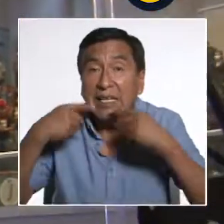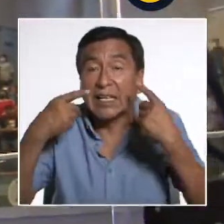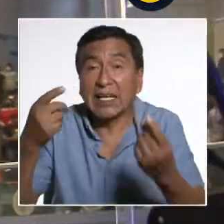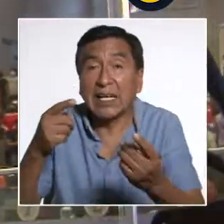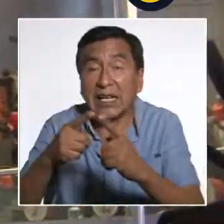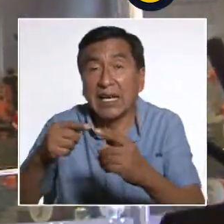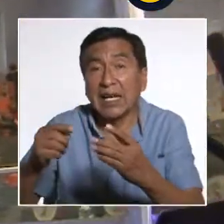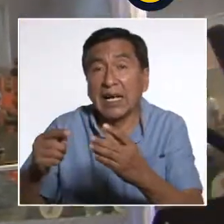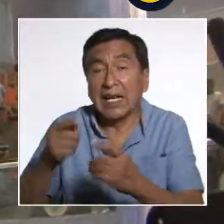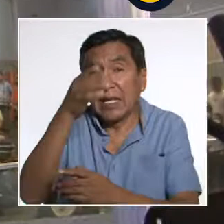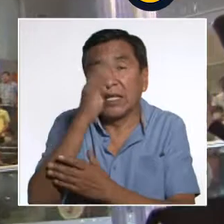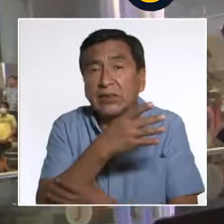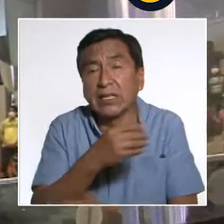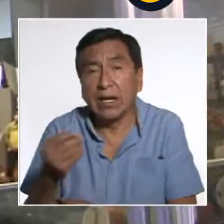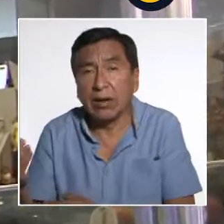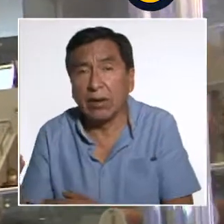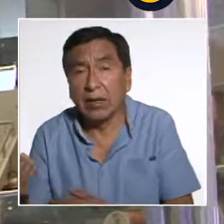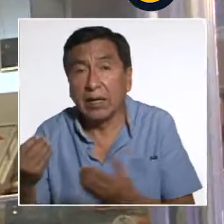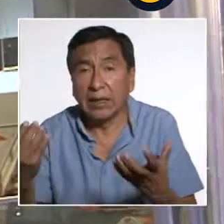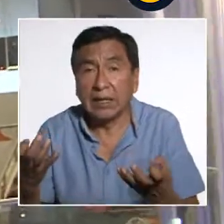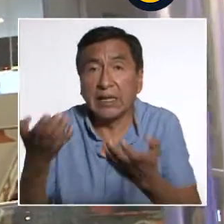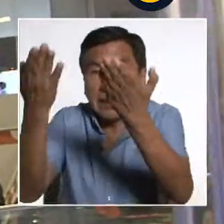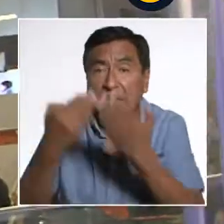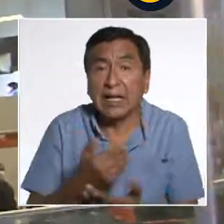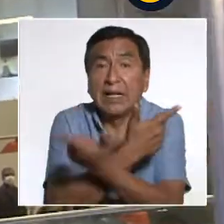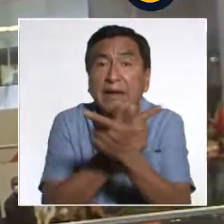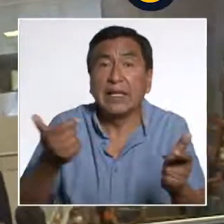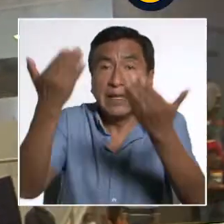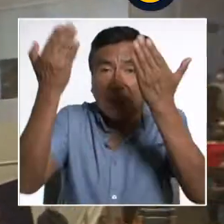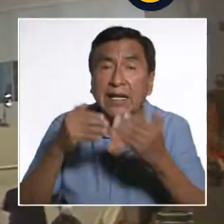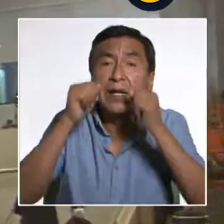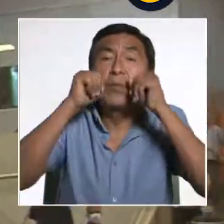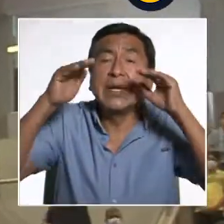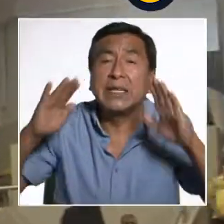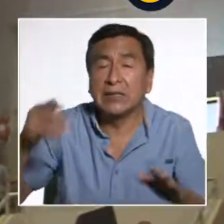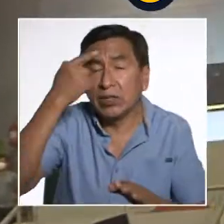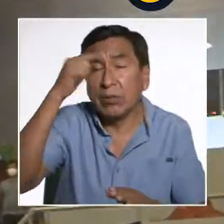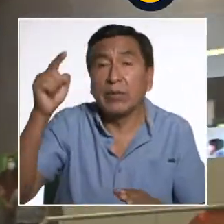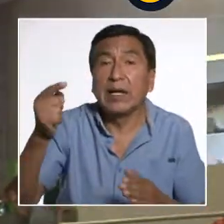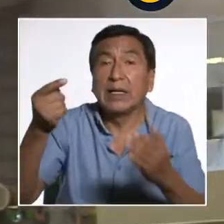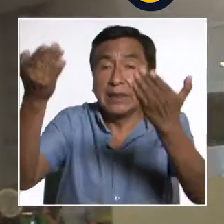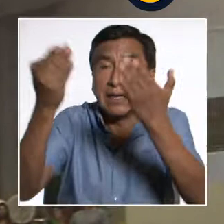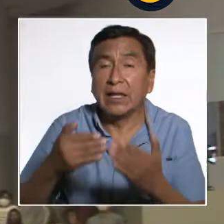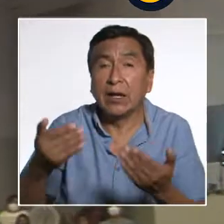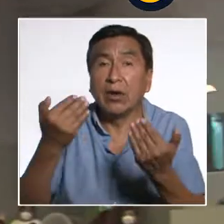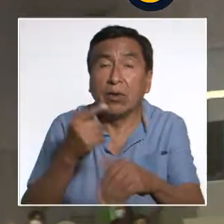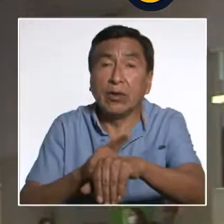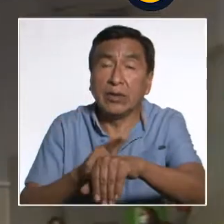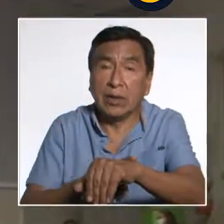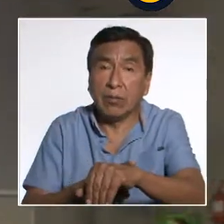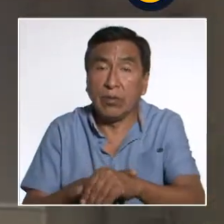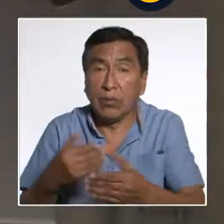gloria está aquí en este lugar para traer libertad, para traer bendición, para traer hoy un tiempo